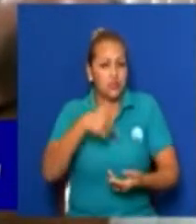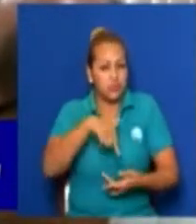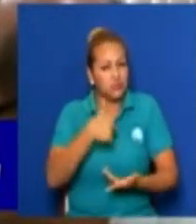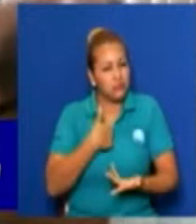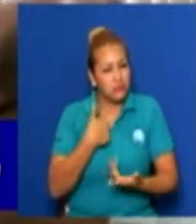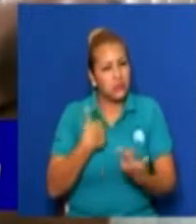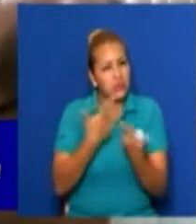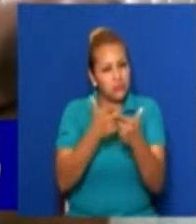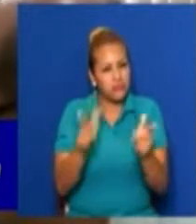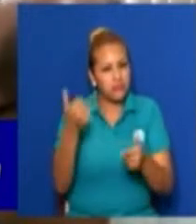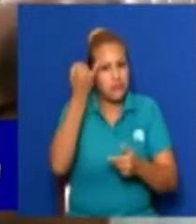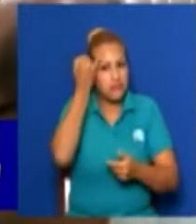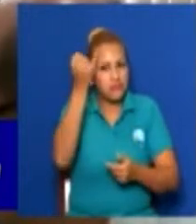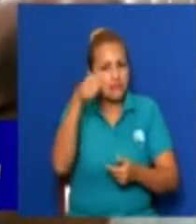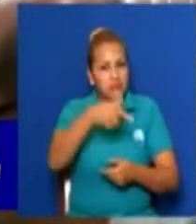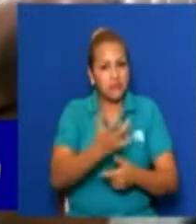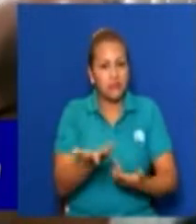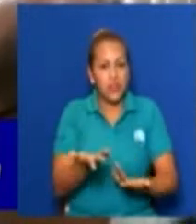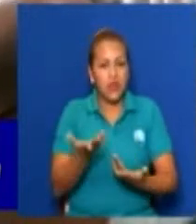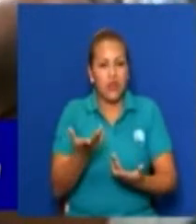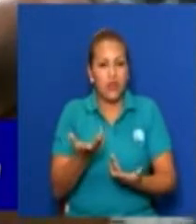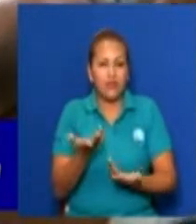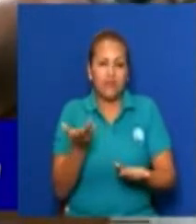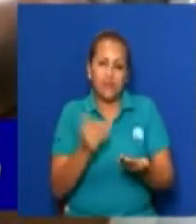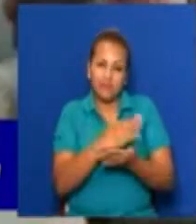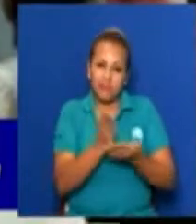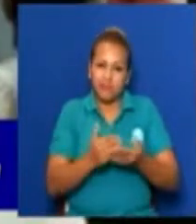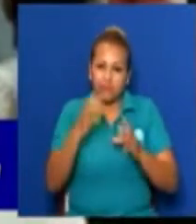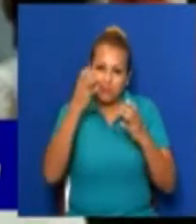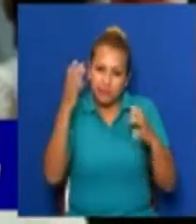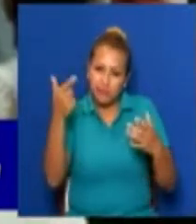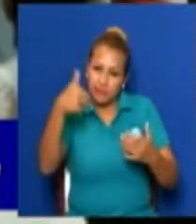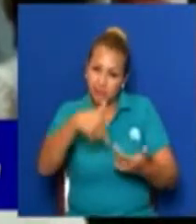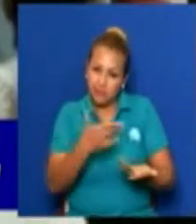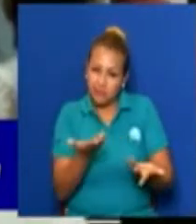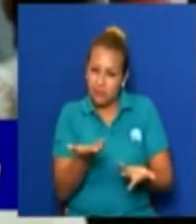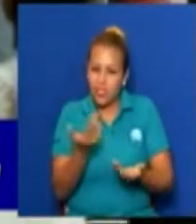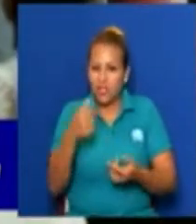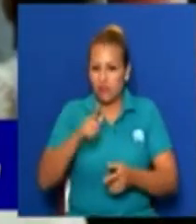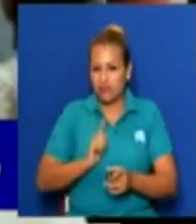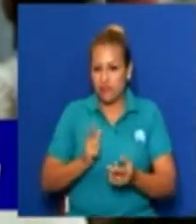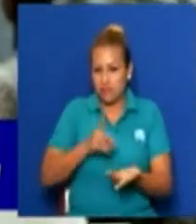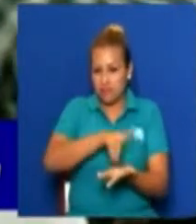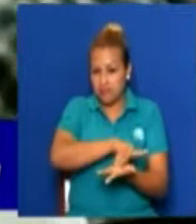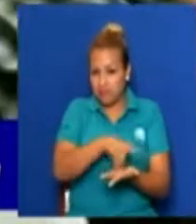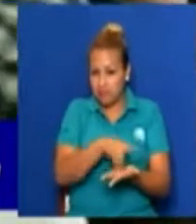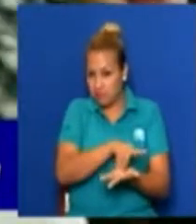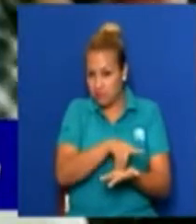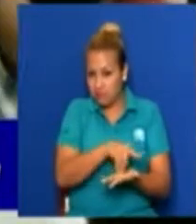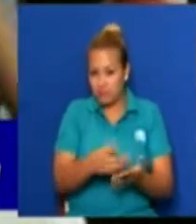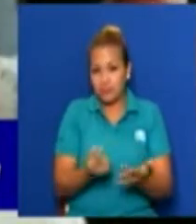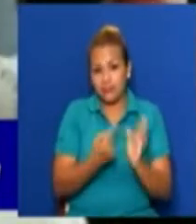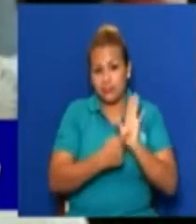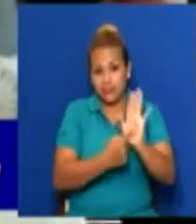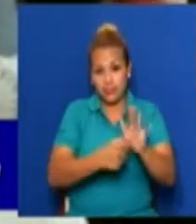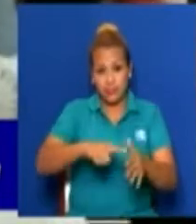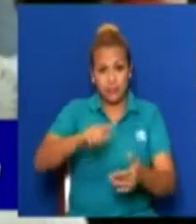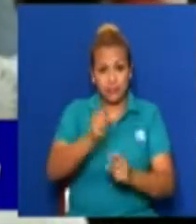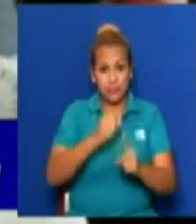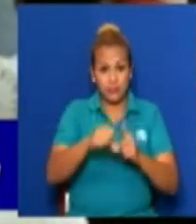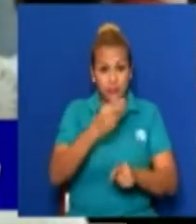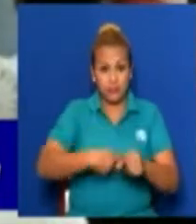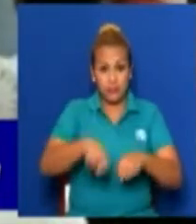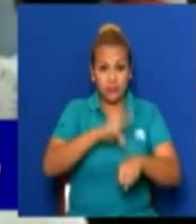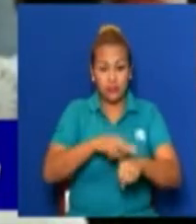libertad de comentar algunas cosas que nos tienen en esta situación. Digamos, por ejemplo, en la Asamblea Nacional, los